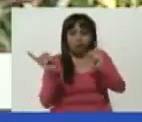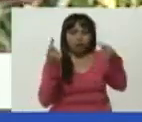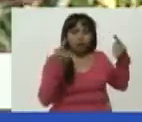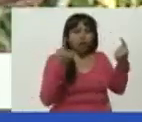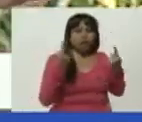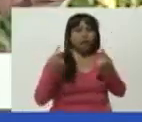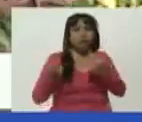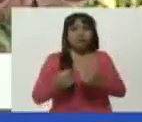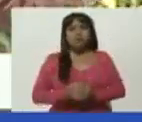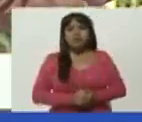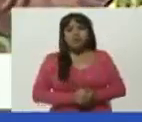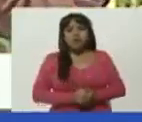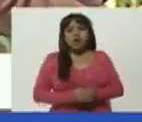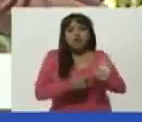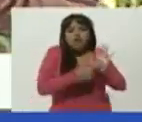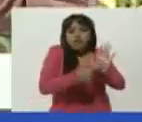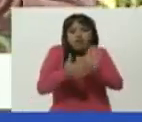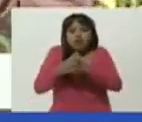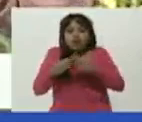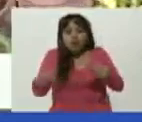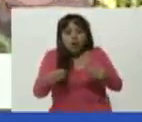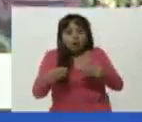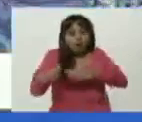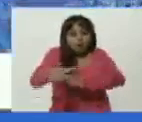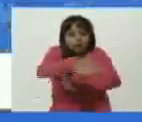Toda la extensión